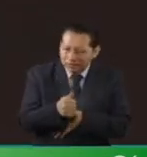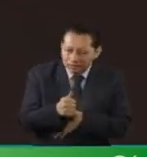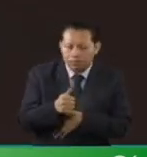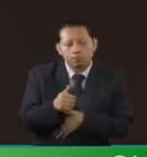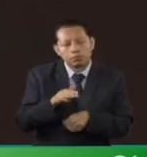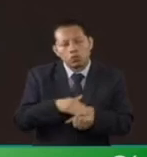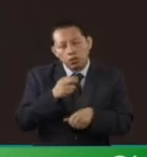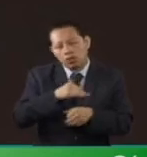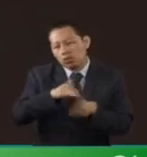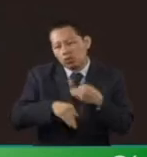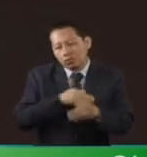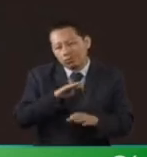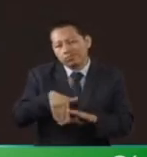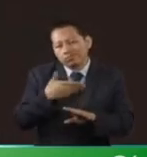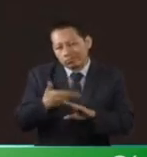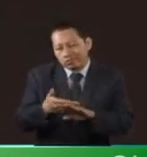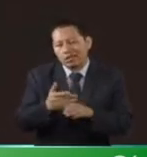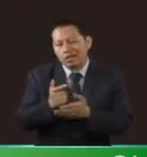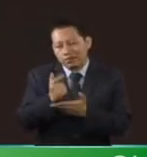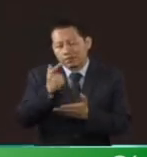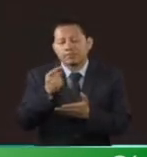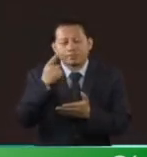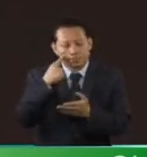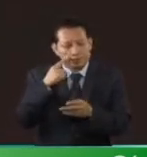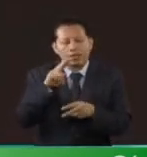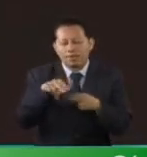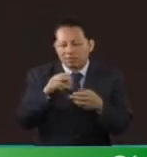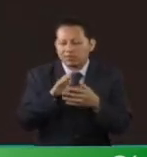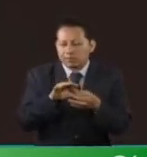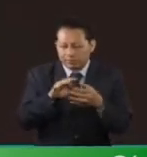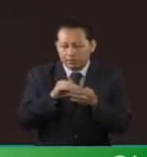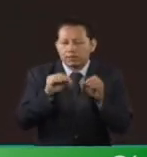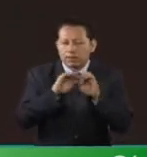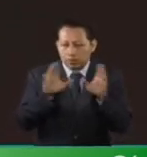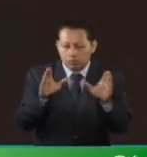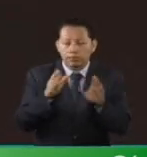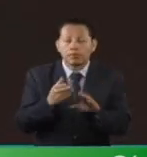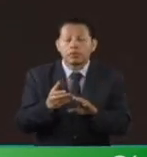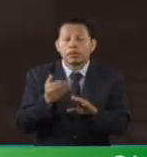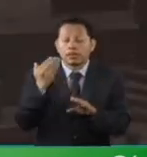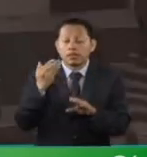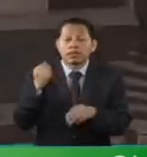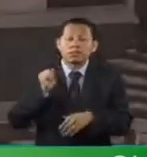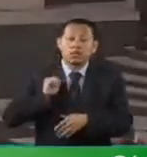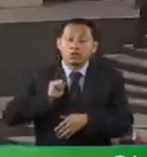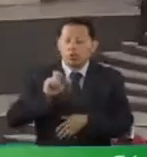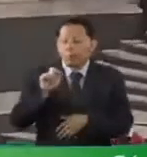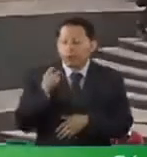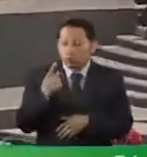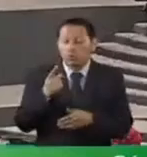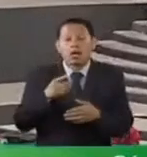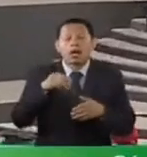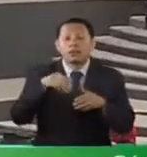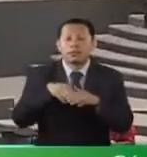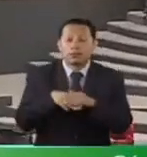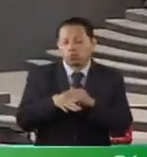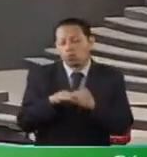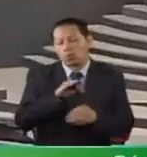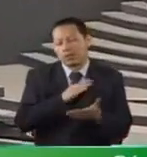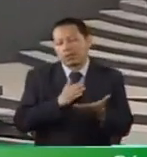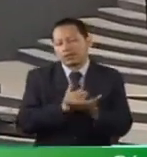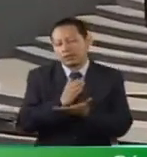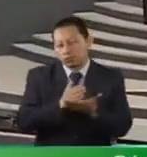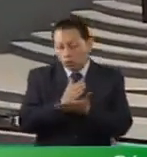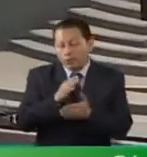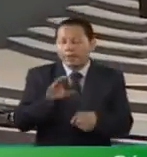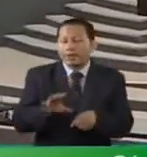todas y todos vamos a decirlo Claro en el siglo XX el acceso a la energía eléctrica es un